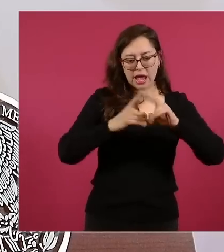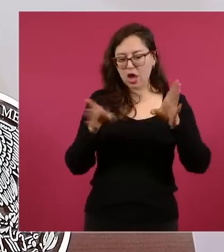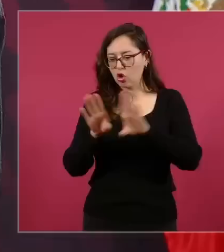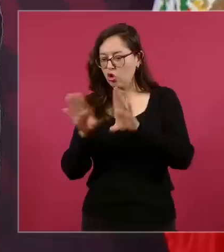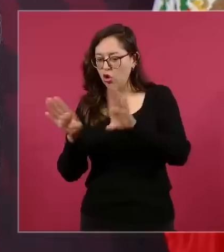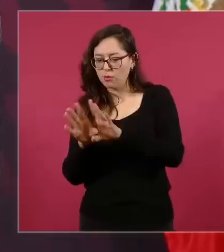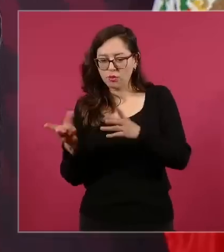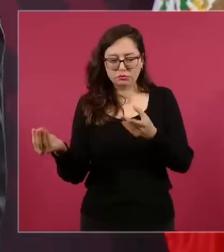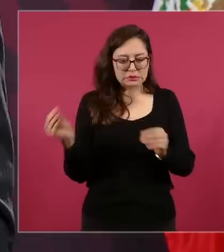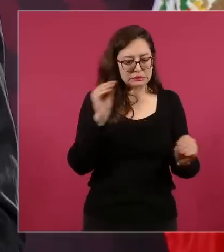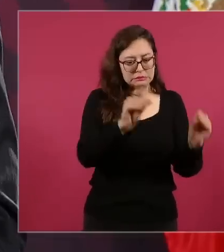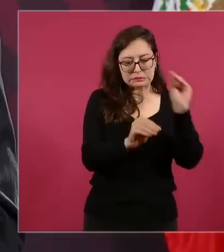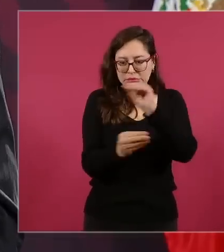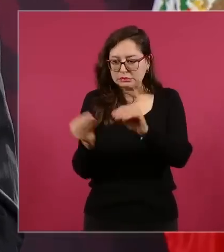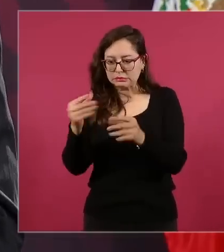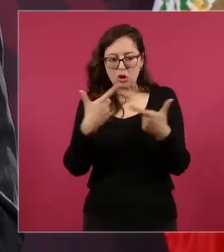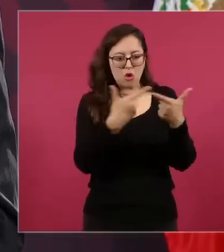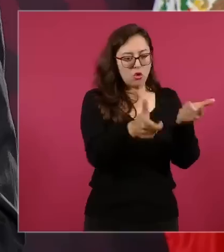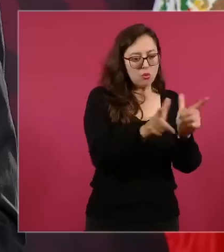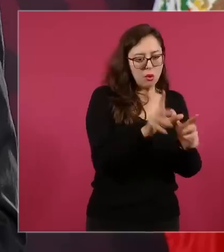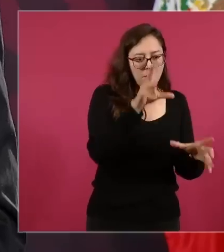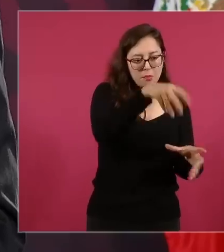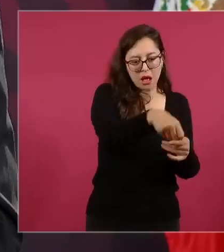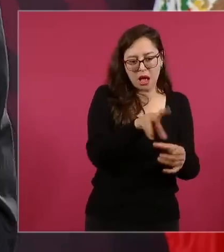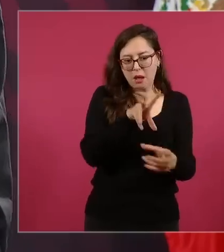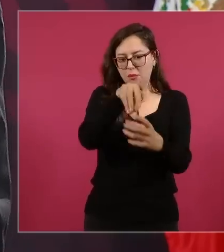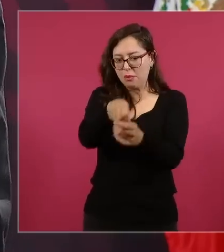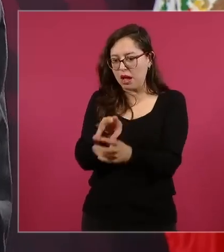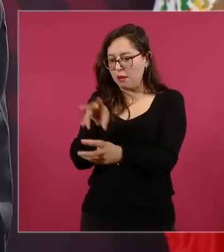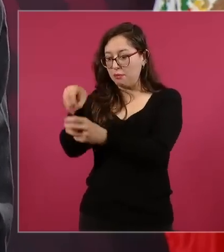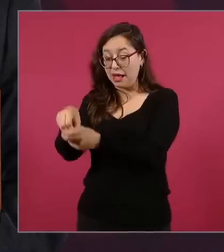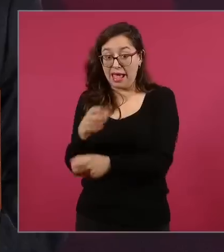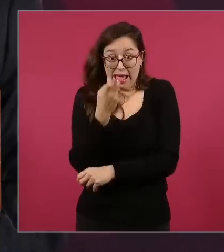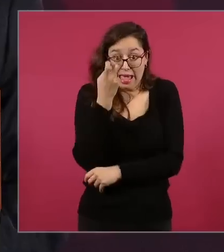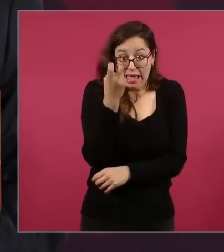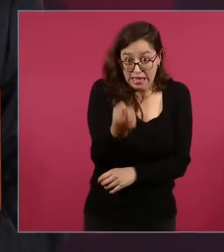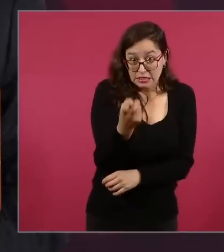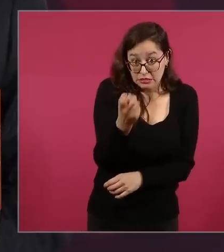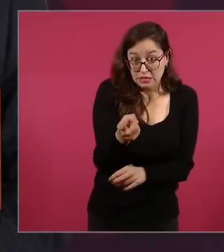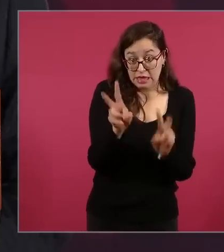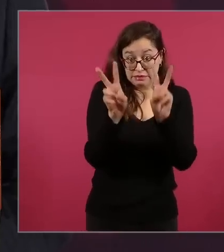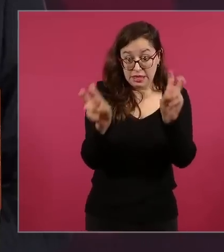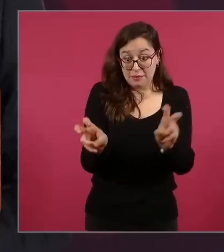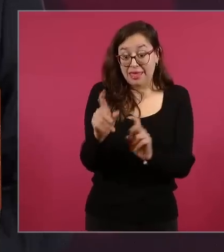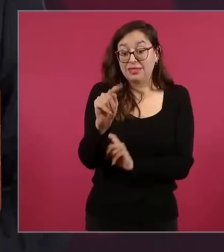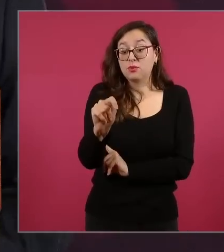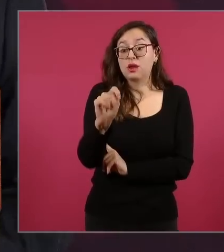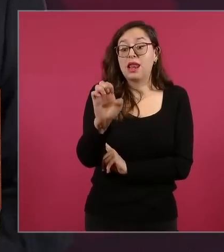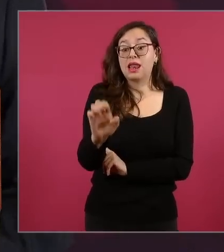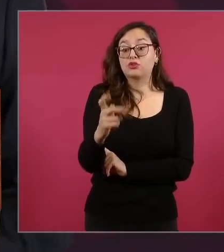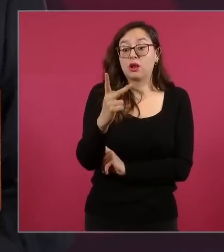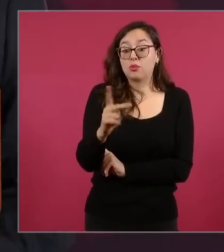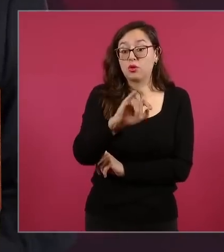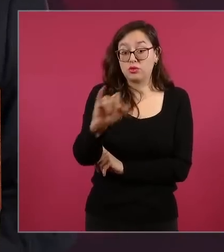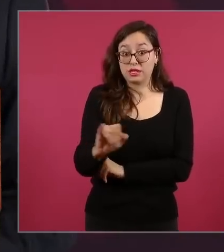un recurso de impugnación en la Corte